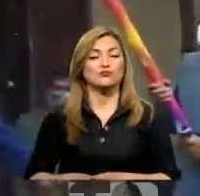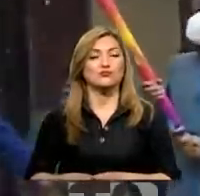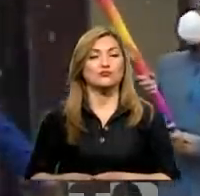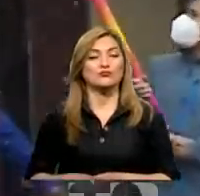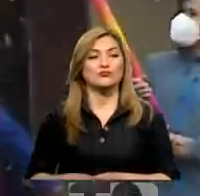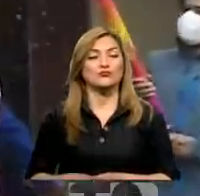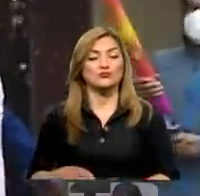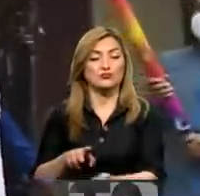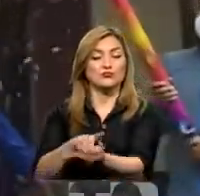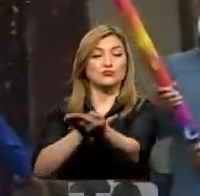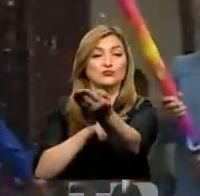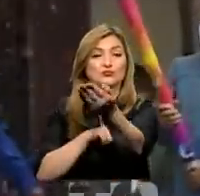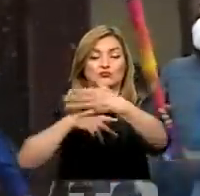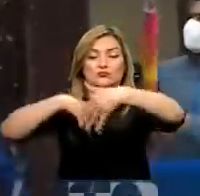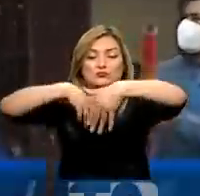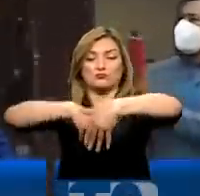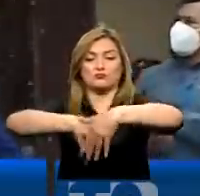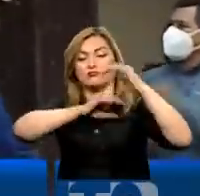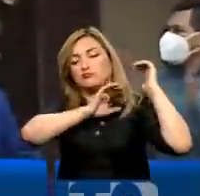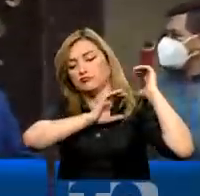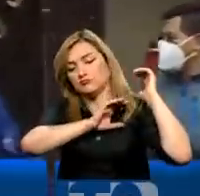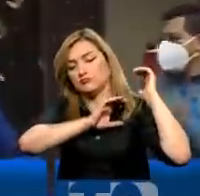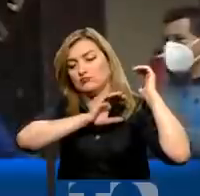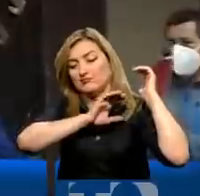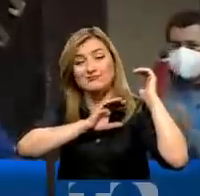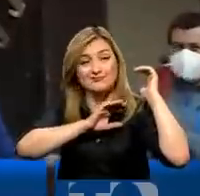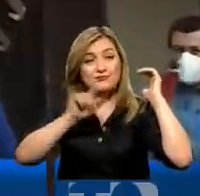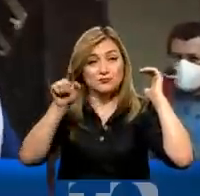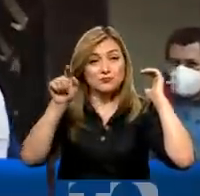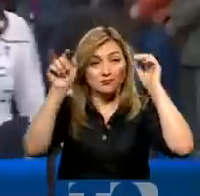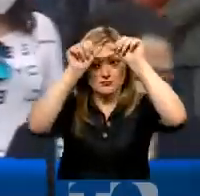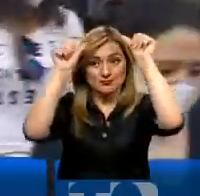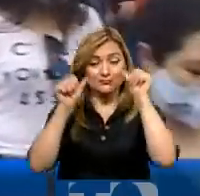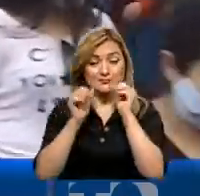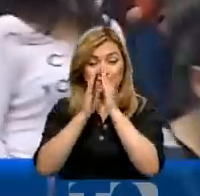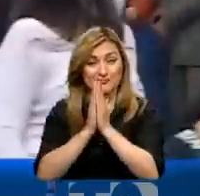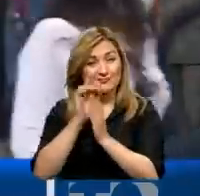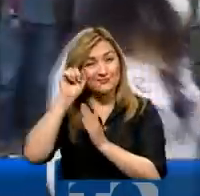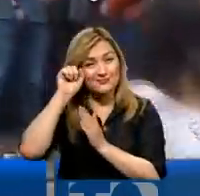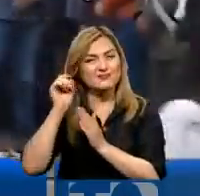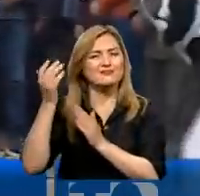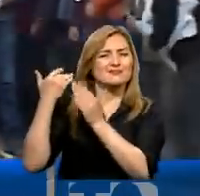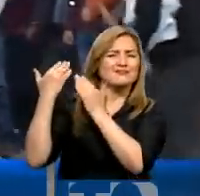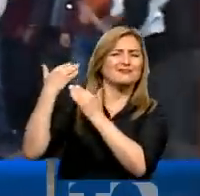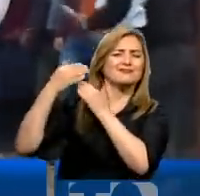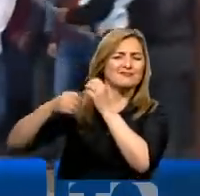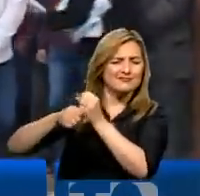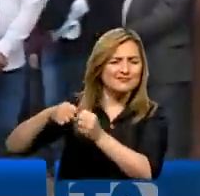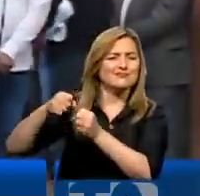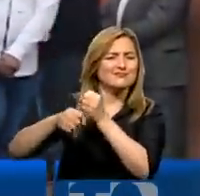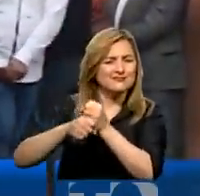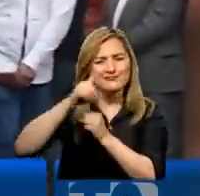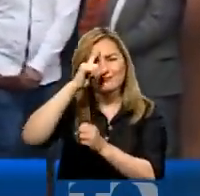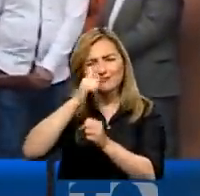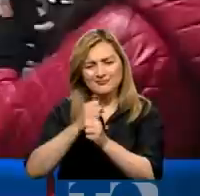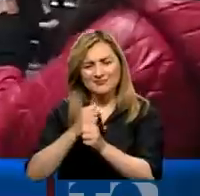Las tradicionales peregrinaciones por las fiestas religiosas de la Virgen de la Purificación, que convocaban cada año a miles de fieles,